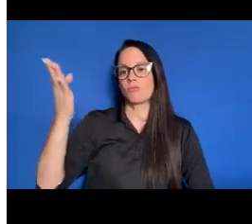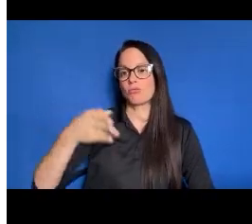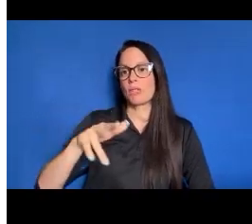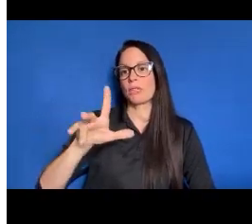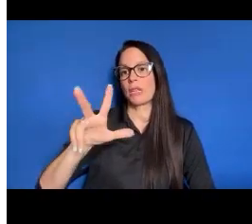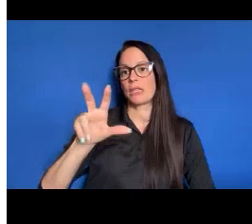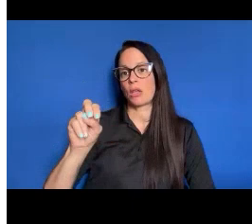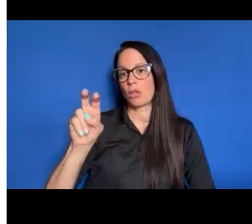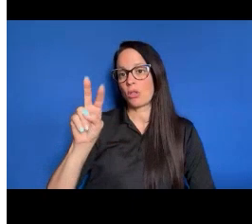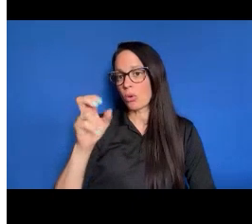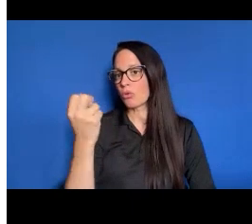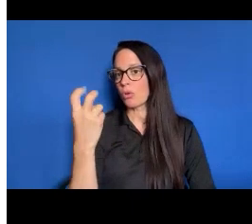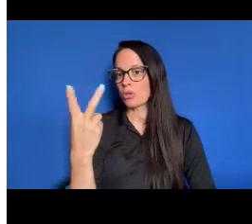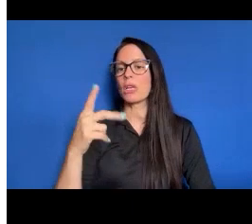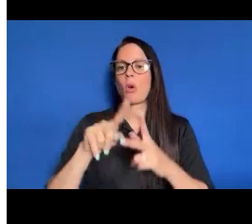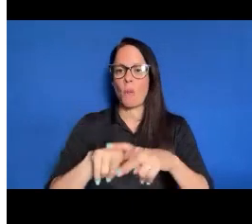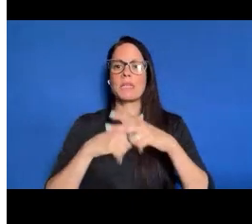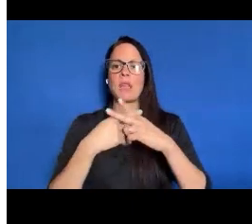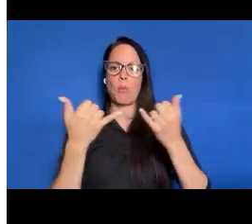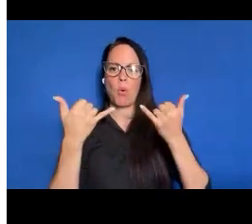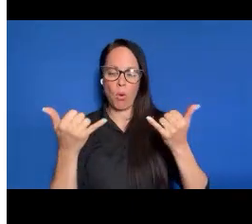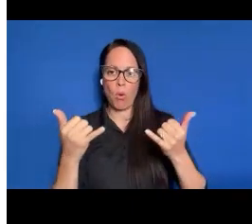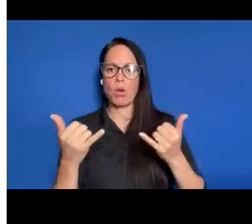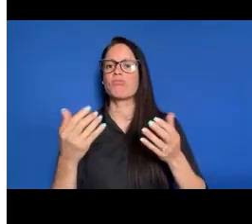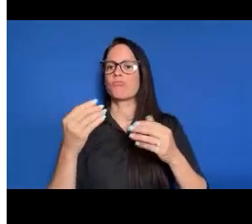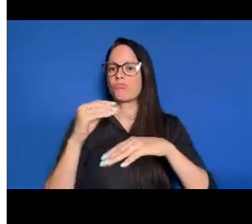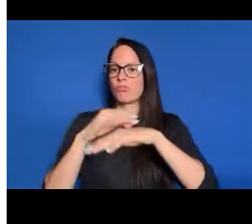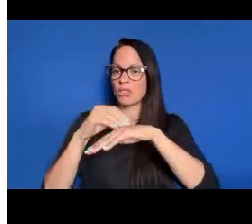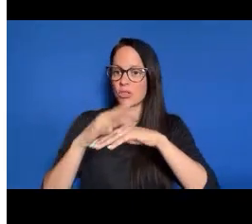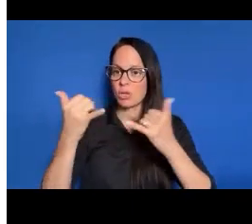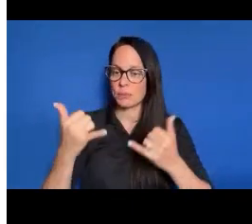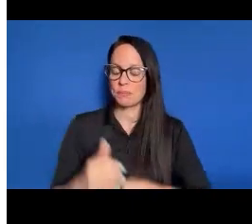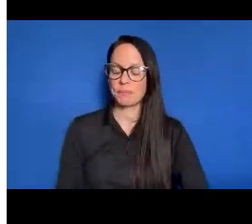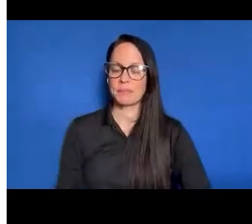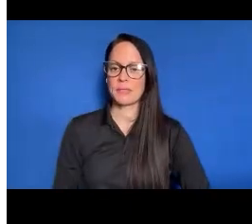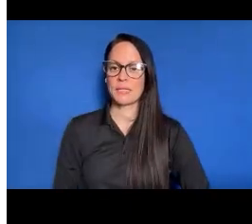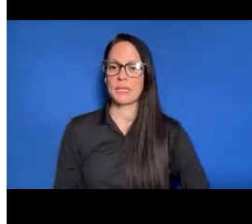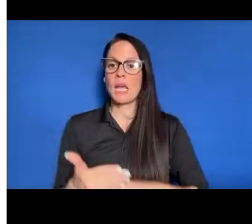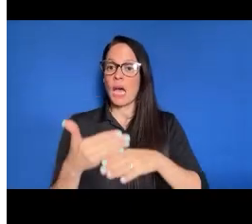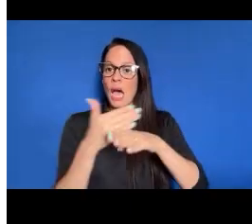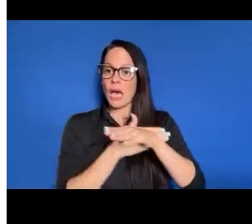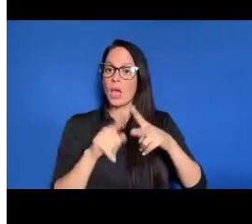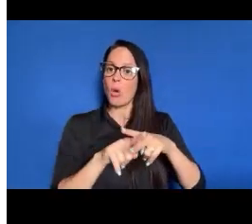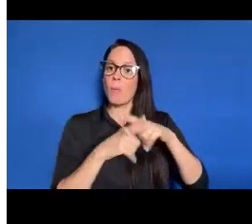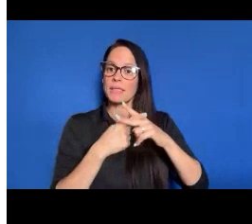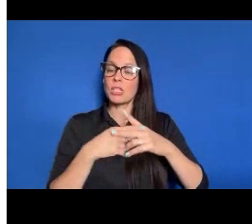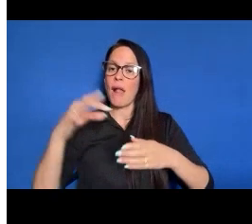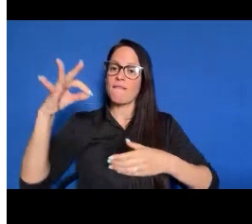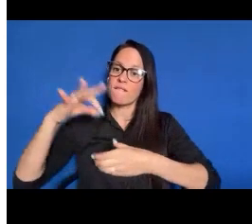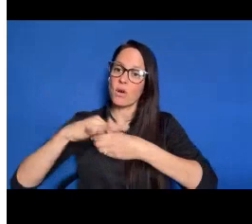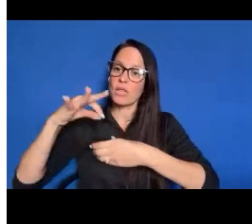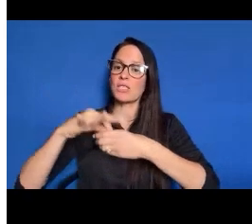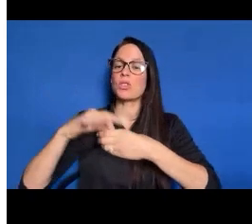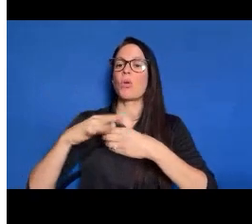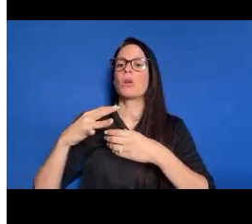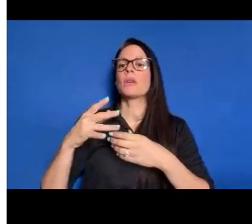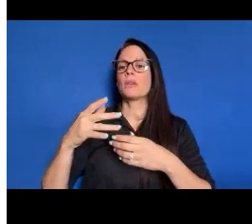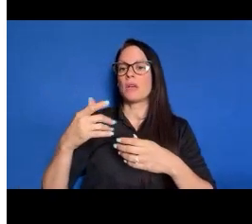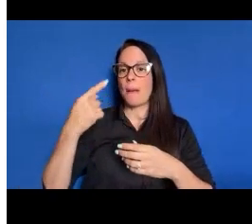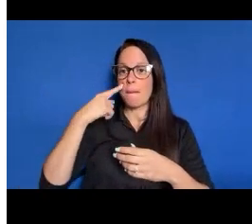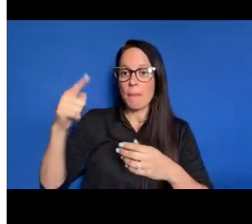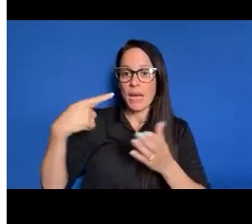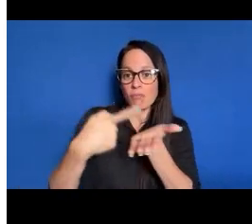la mayoría de los miembros del Comité Asesor. Antes de realizar algún comentario, votación o tenga turno de debate, es necesario que indique